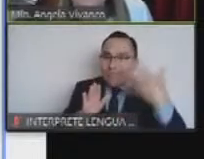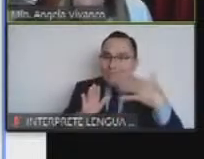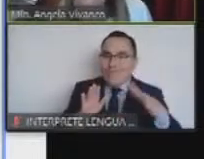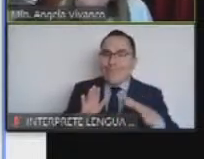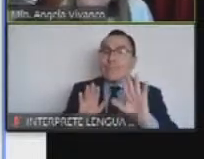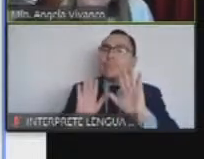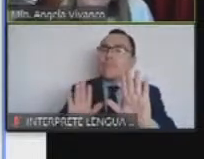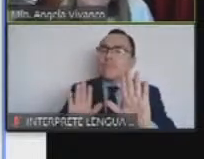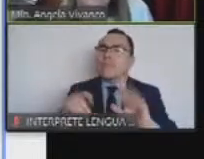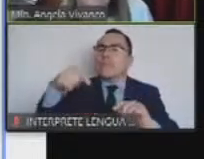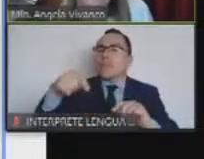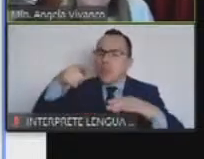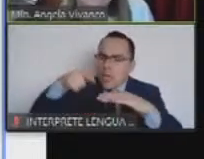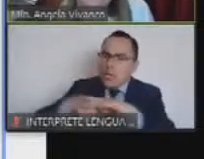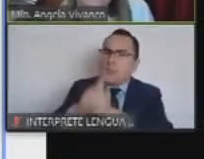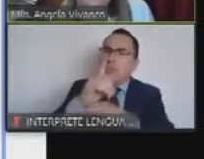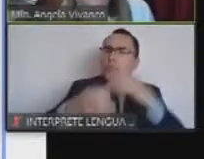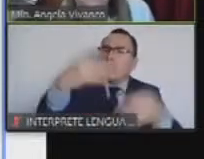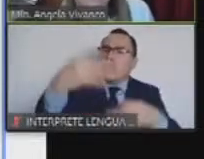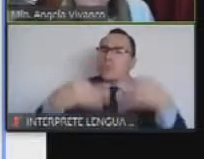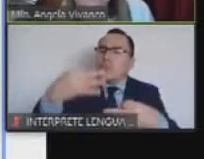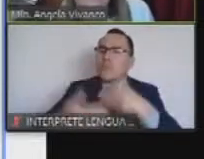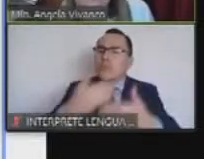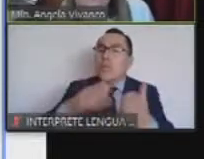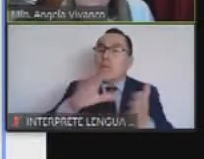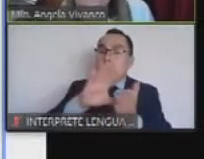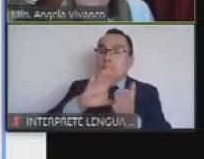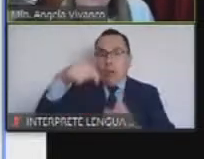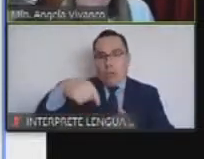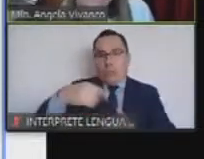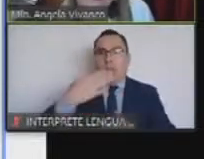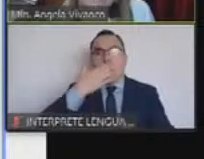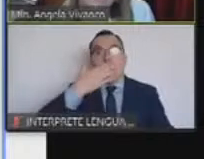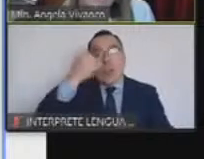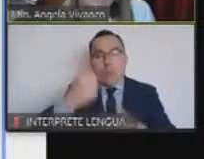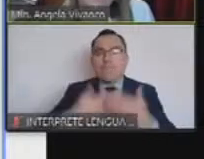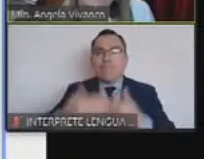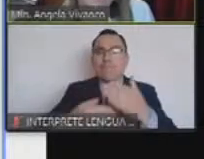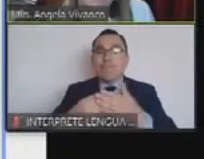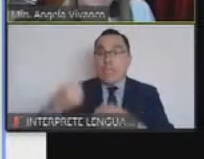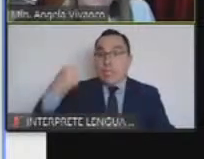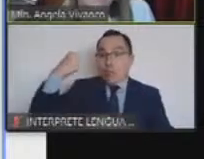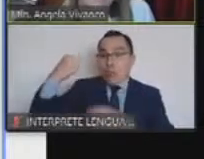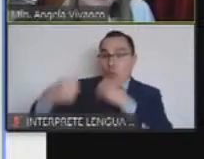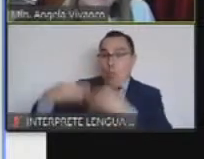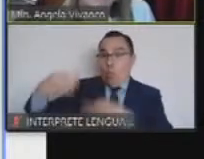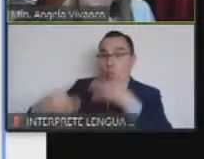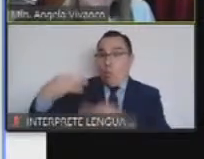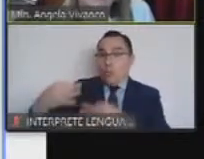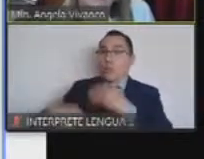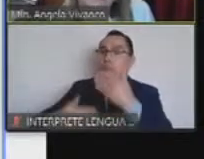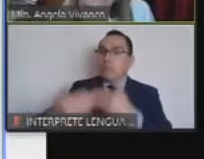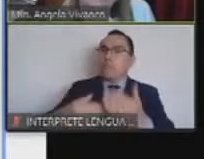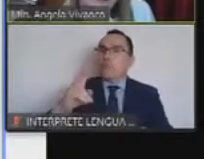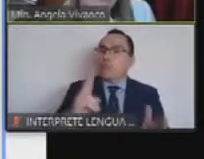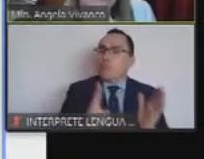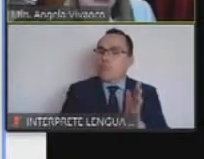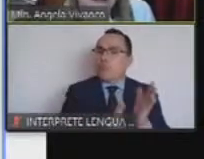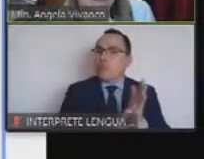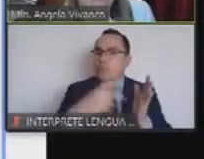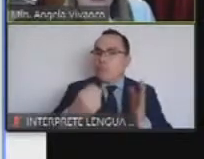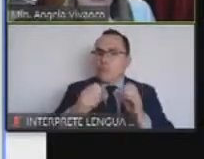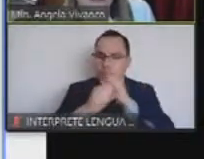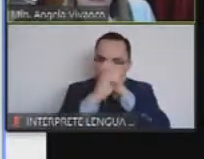regulado bastante en nuestro país y desde ese punto de vista también el Poder Judicial es parte por lo menos de ciertas normas de